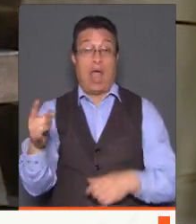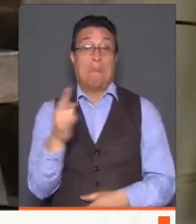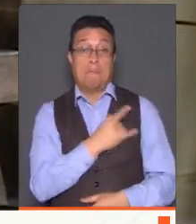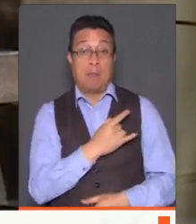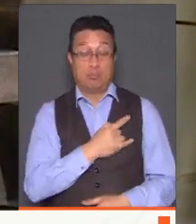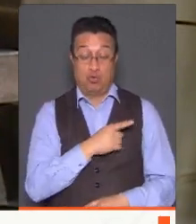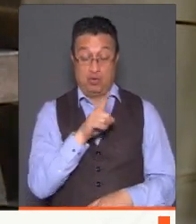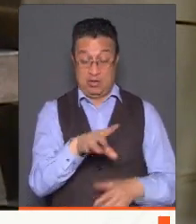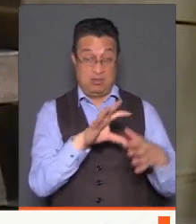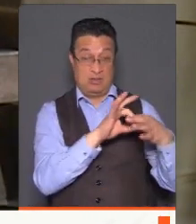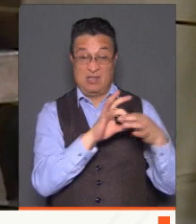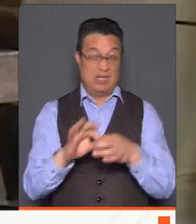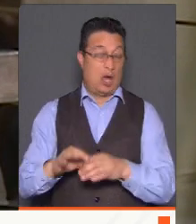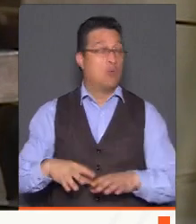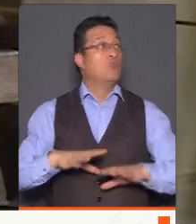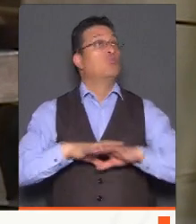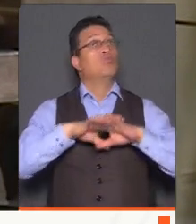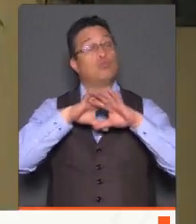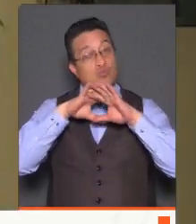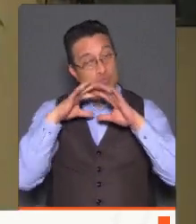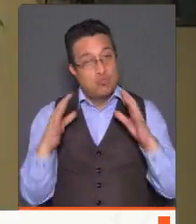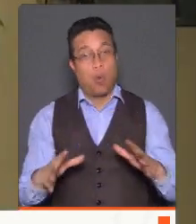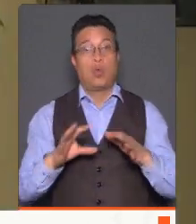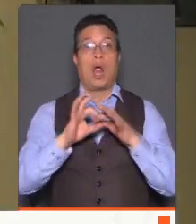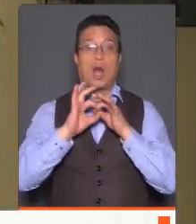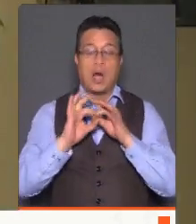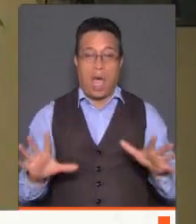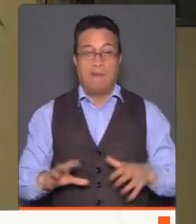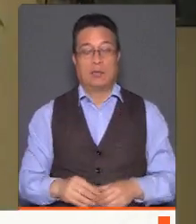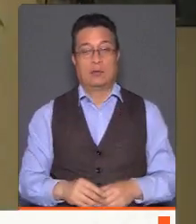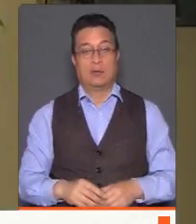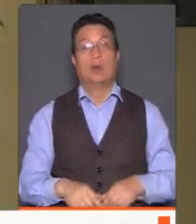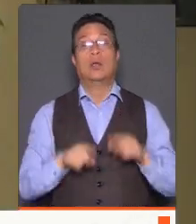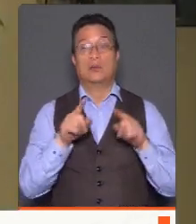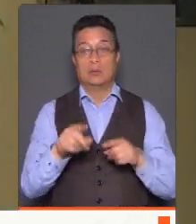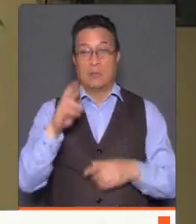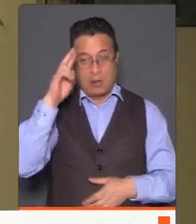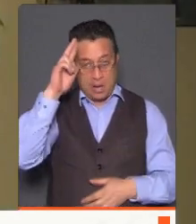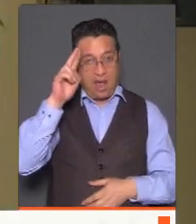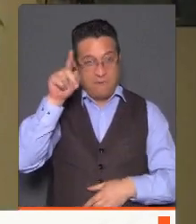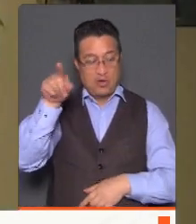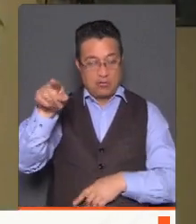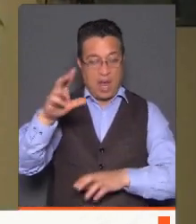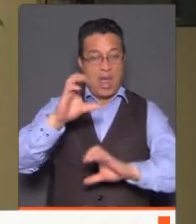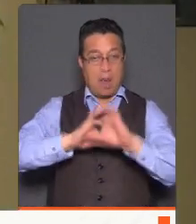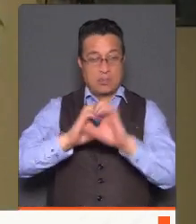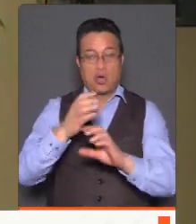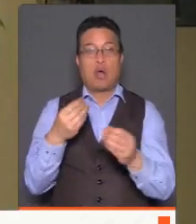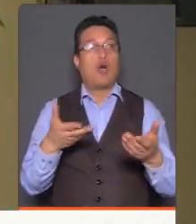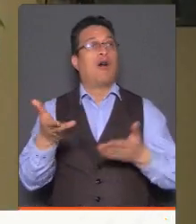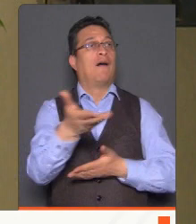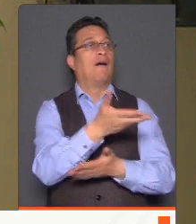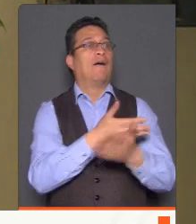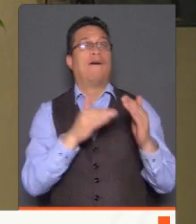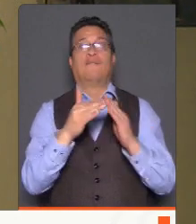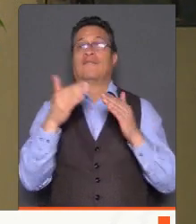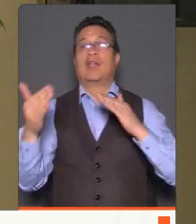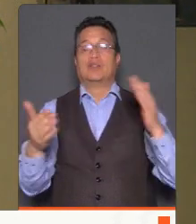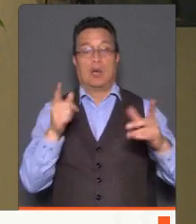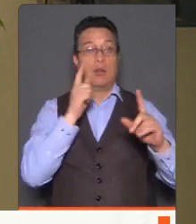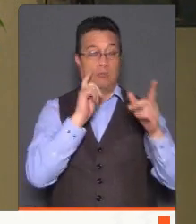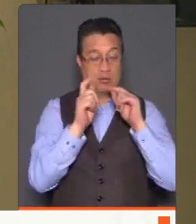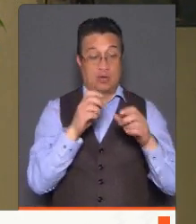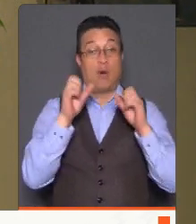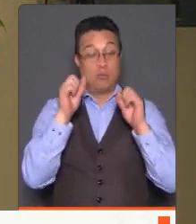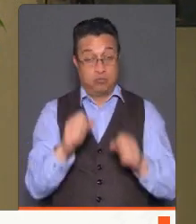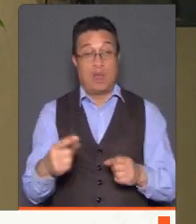hecho extraordinariamente grave. Y debe hacer reflexionar a esa empresa respecto de cómo es su relación con los vecinos y los riesgos potenciales que puede